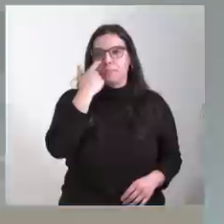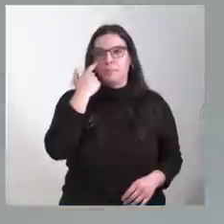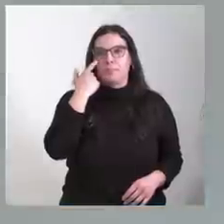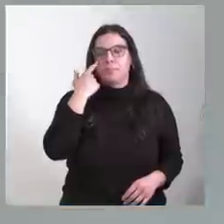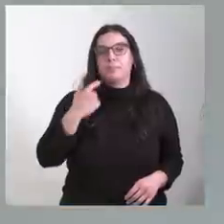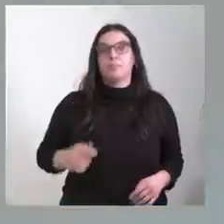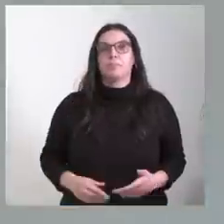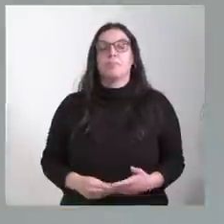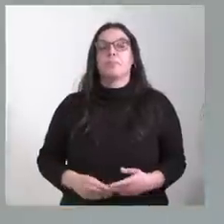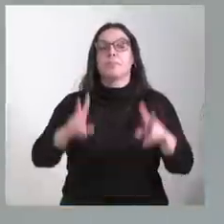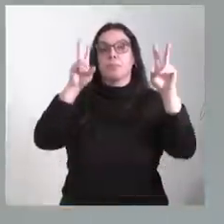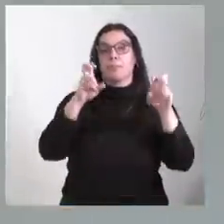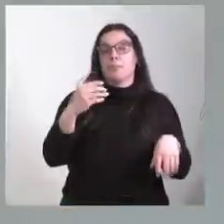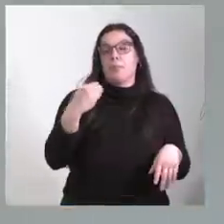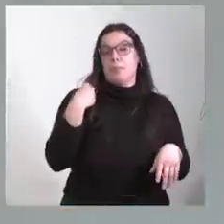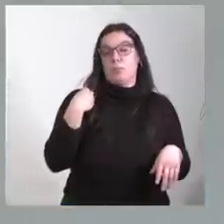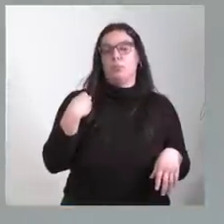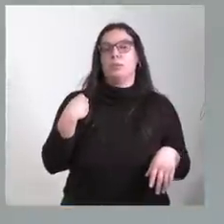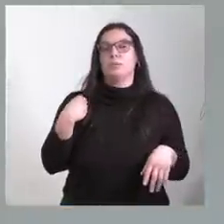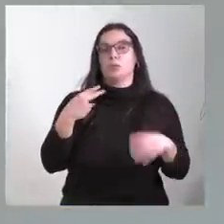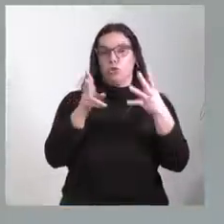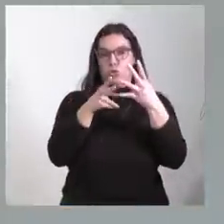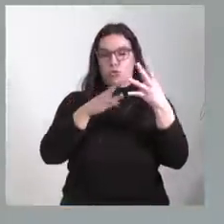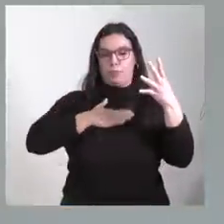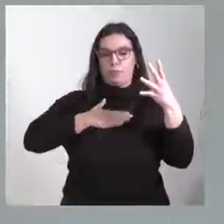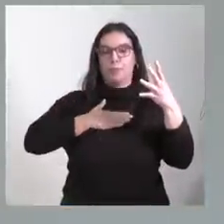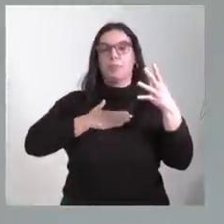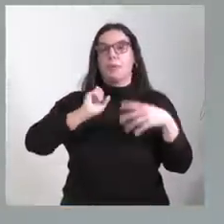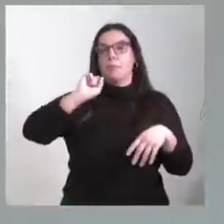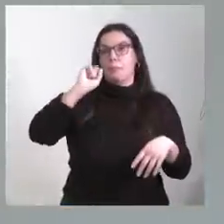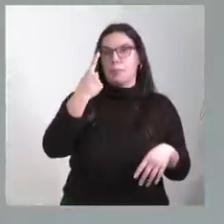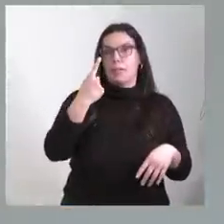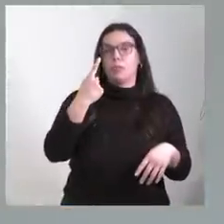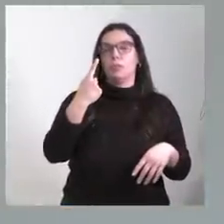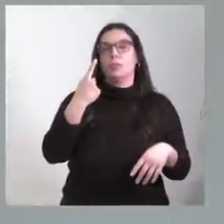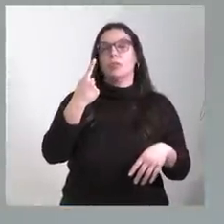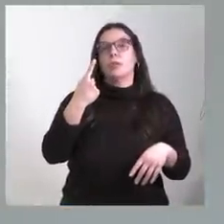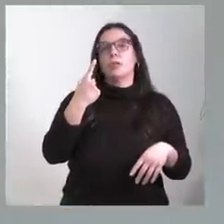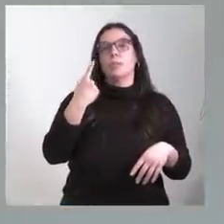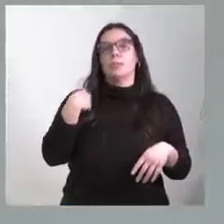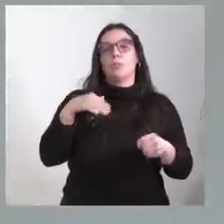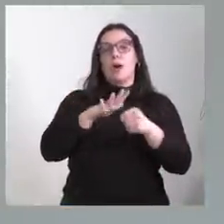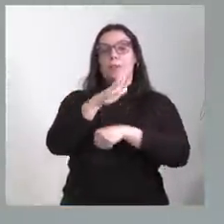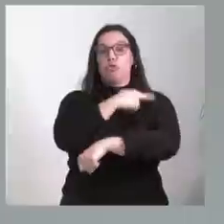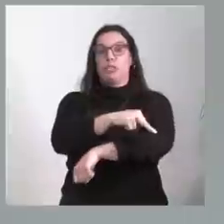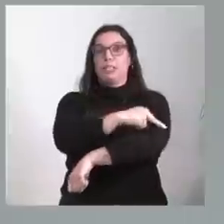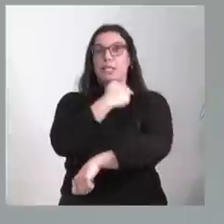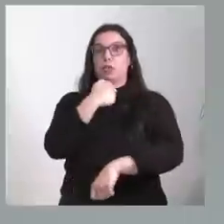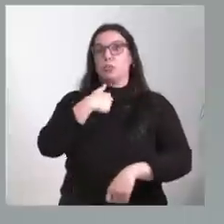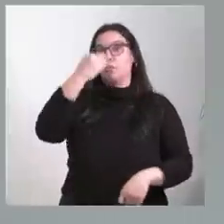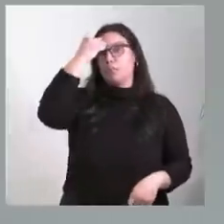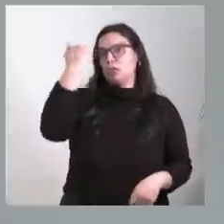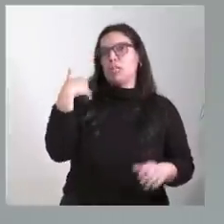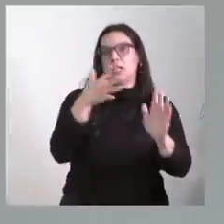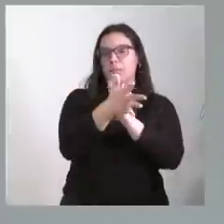Bueno pues respecto a la pregunta que me ha hecho a mí bueno las preguntas en primer lugar desde el punto de vista sanitario creo que ya